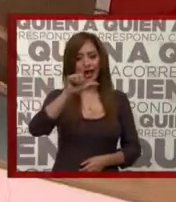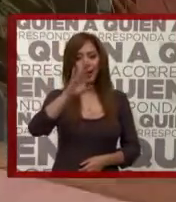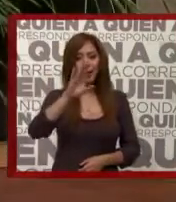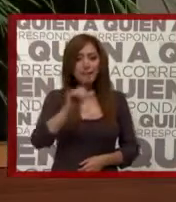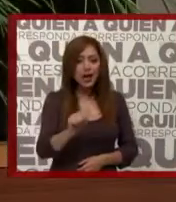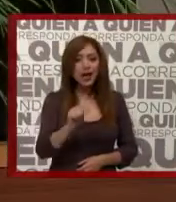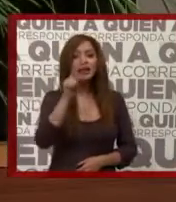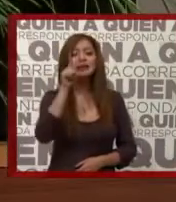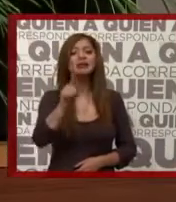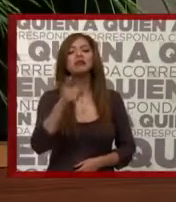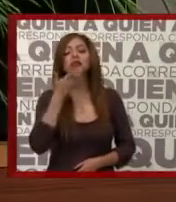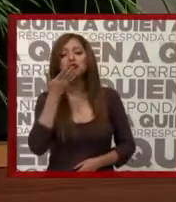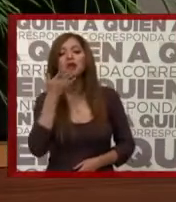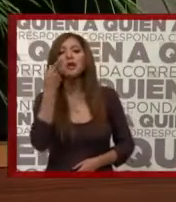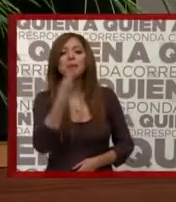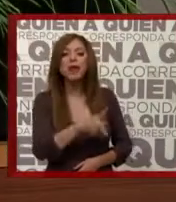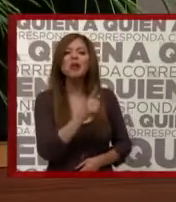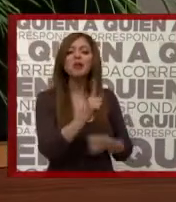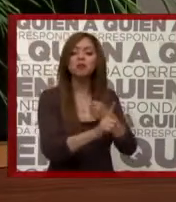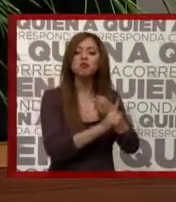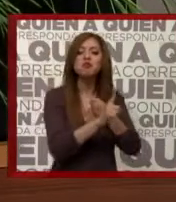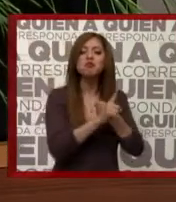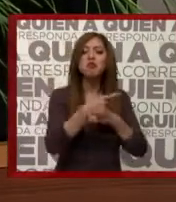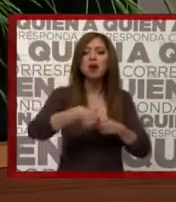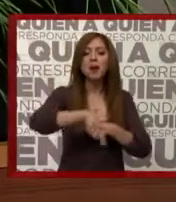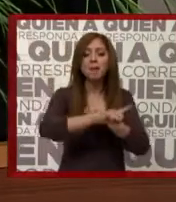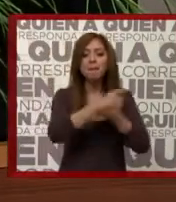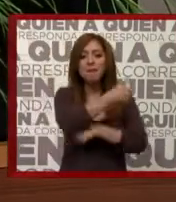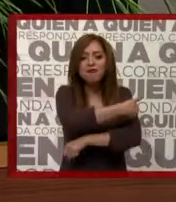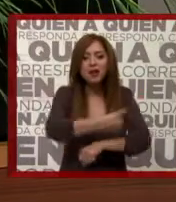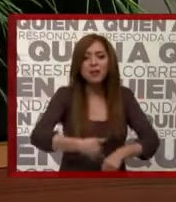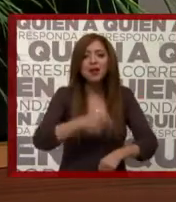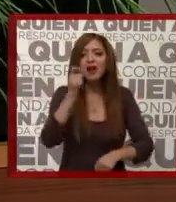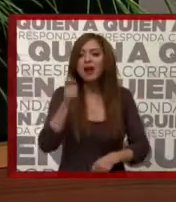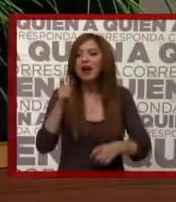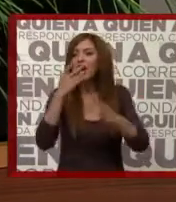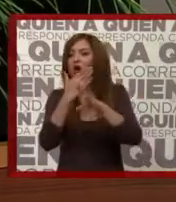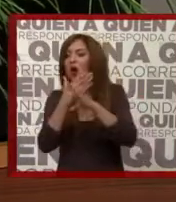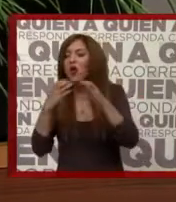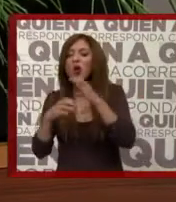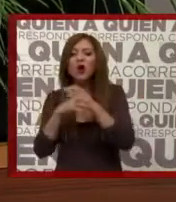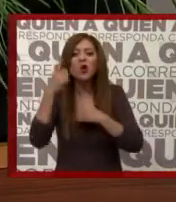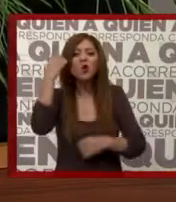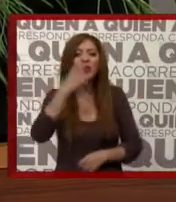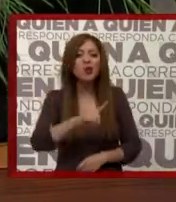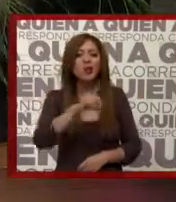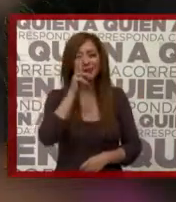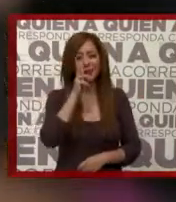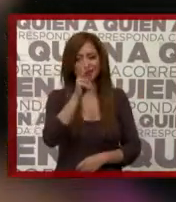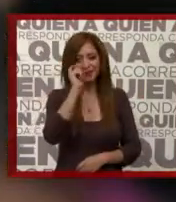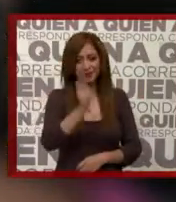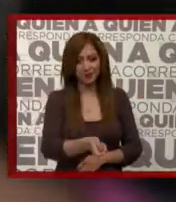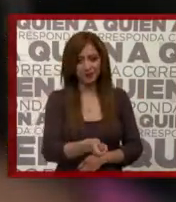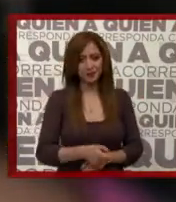pero bastante fuerte. Pleitos entre familias y más por propiedades. ¿Qué le parece si la vamos a ver? Vamos.